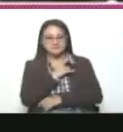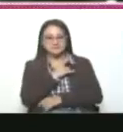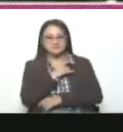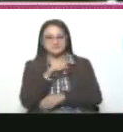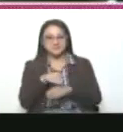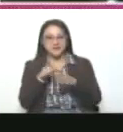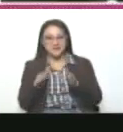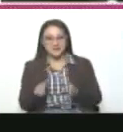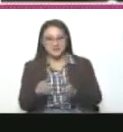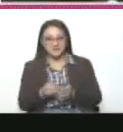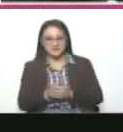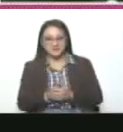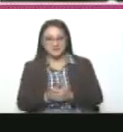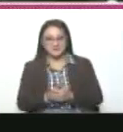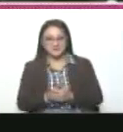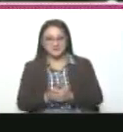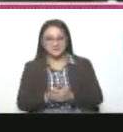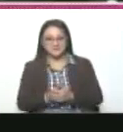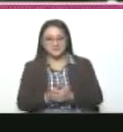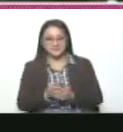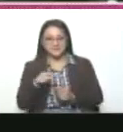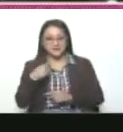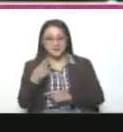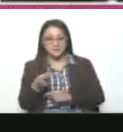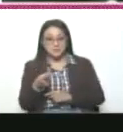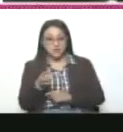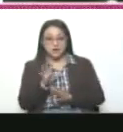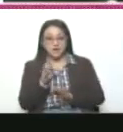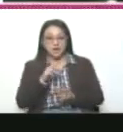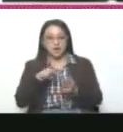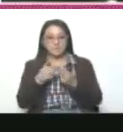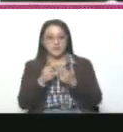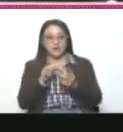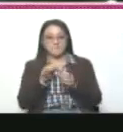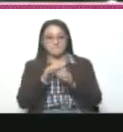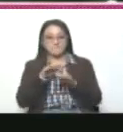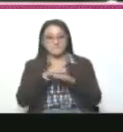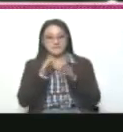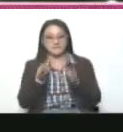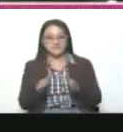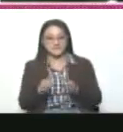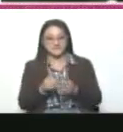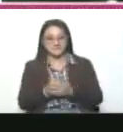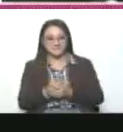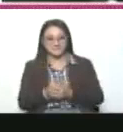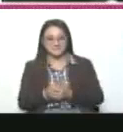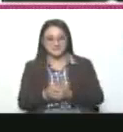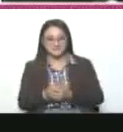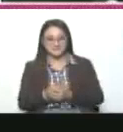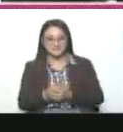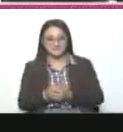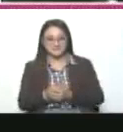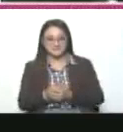ministro. Luego dejó de ser ministro y fue